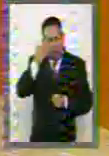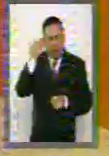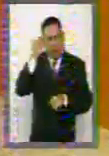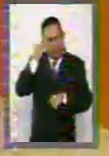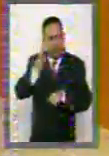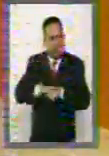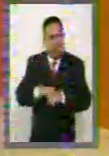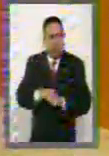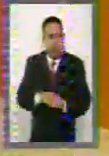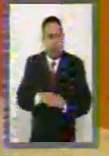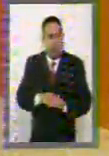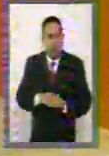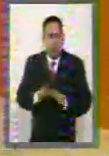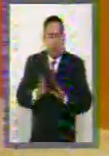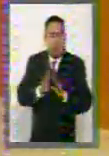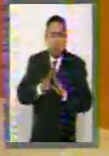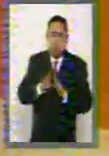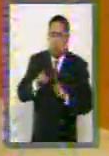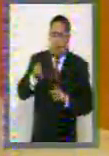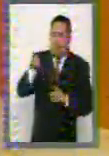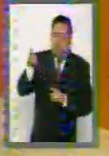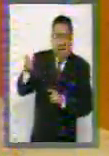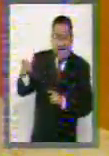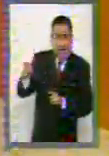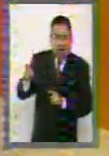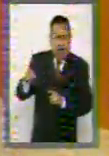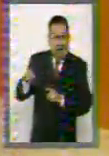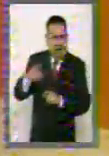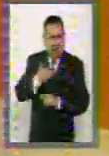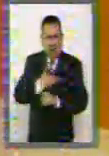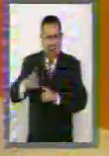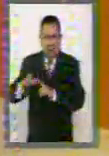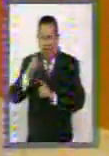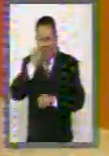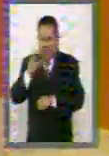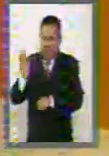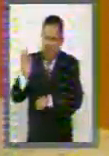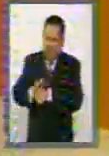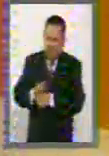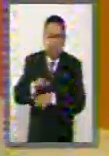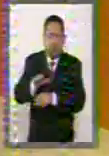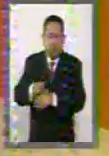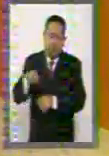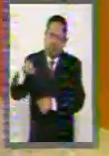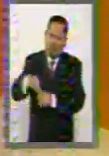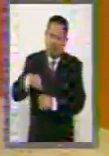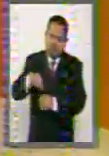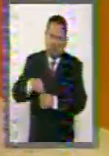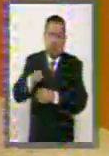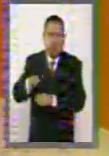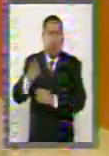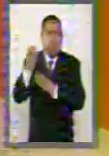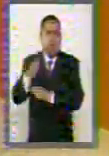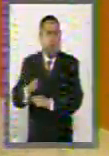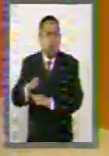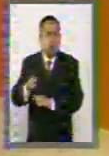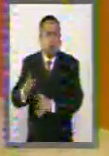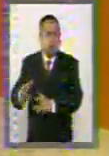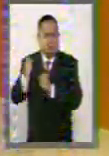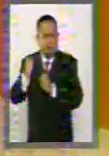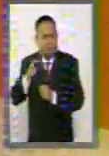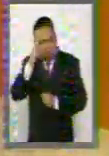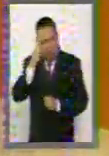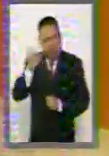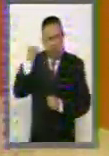cómo el poder quería defender la secrecía del rescate bancario, esa